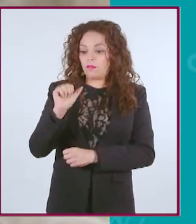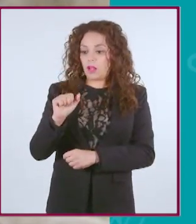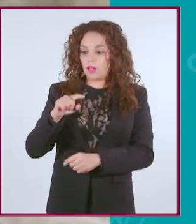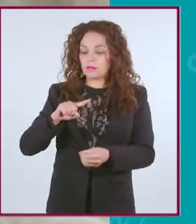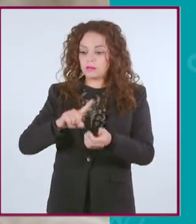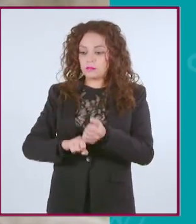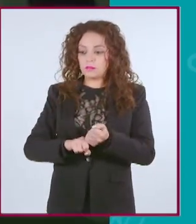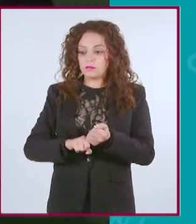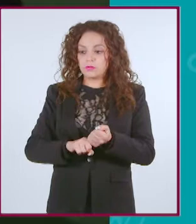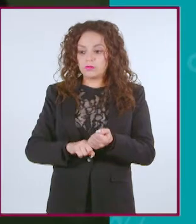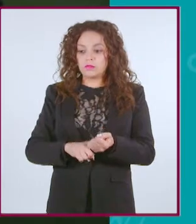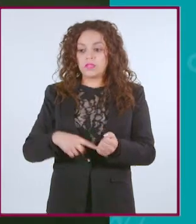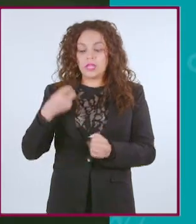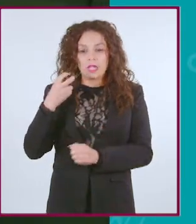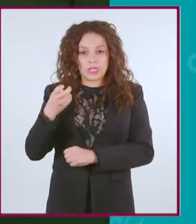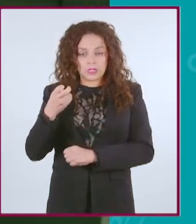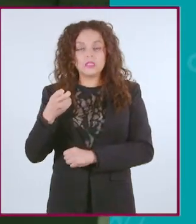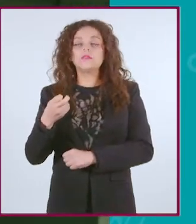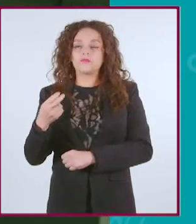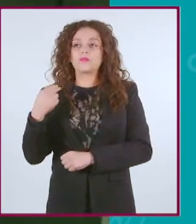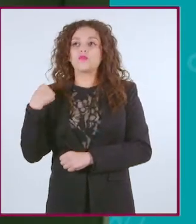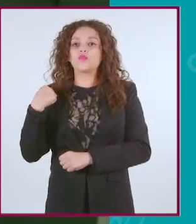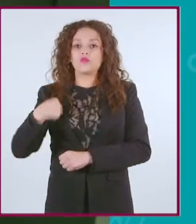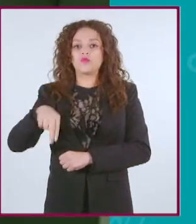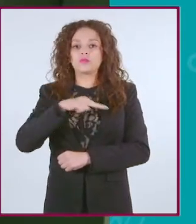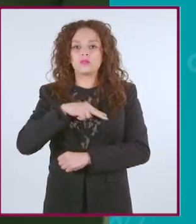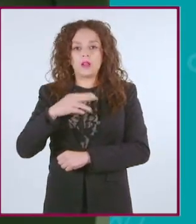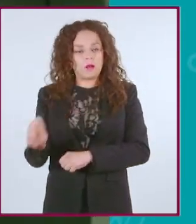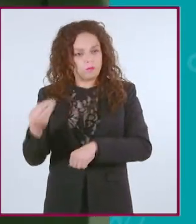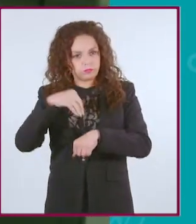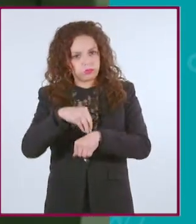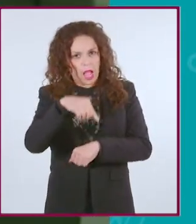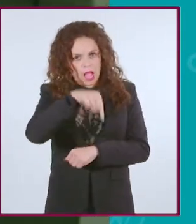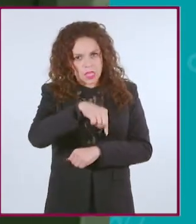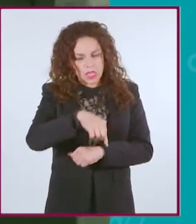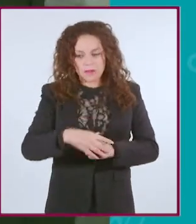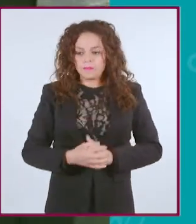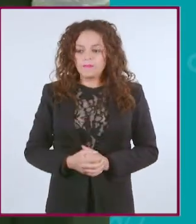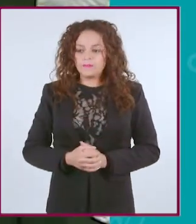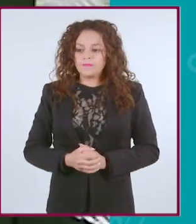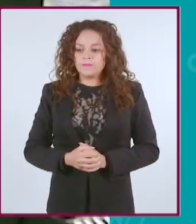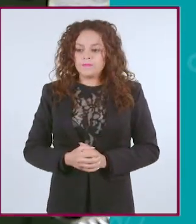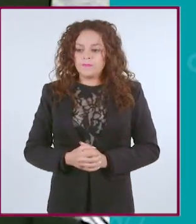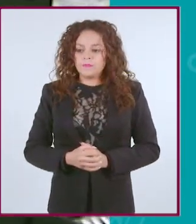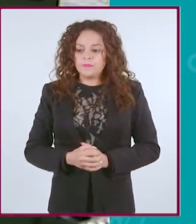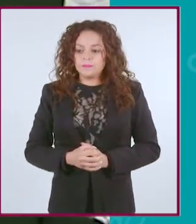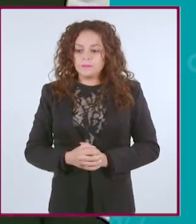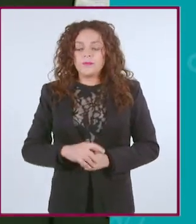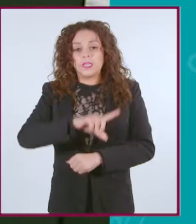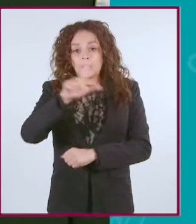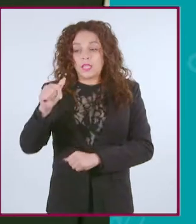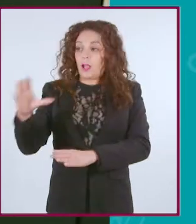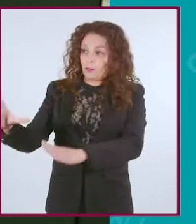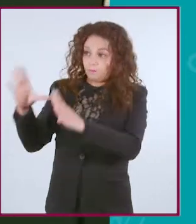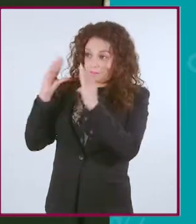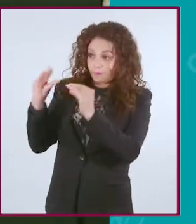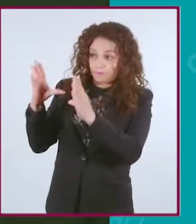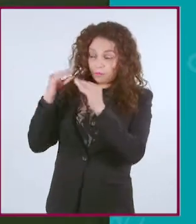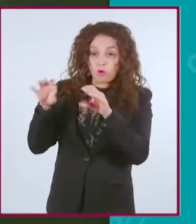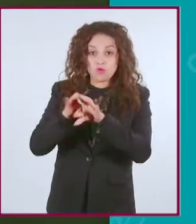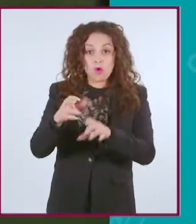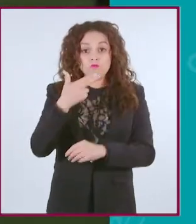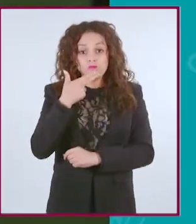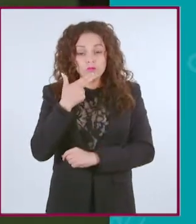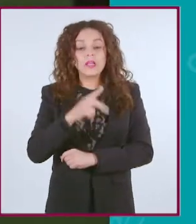Politécnico Nacional. Aquí la instalamos nosotros y ya nosotros tuvimos una capacitación de los proveedores para